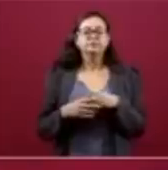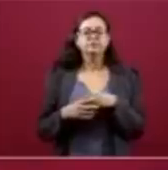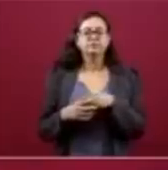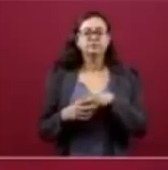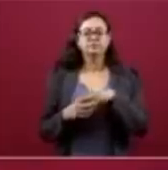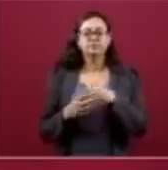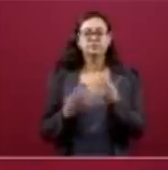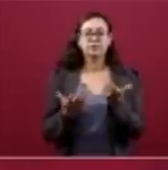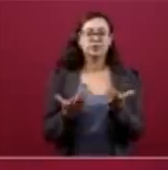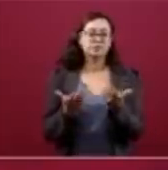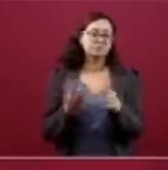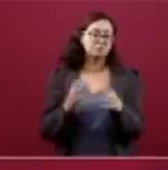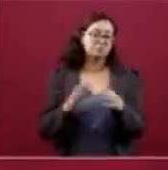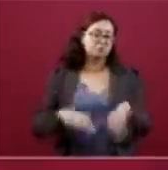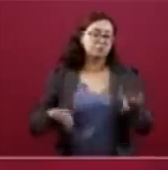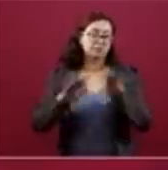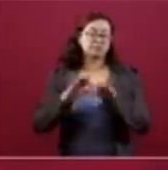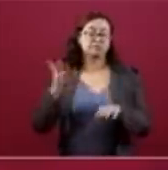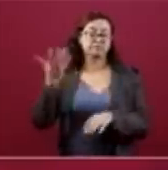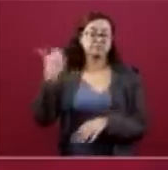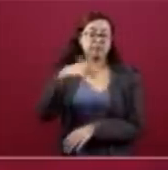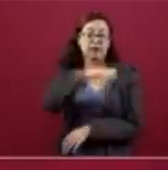El general Mújica, que admiro mucho,